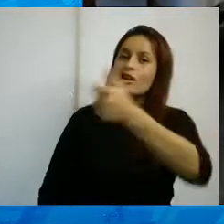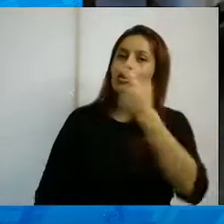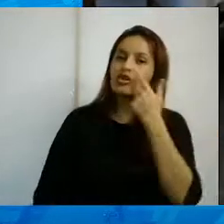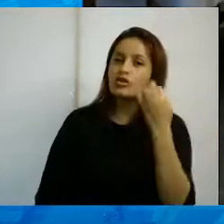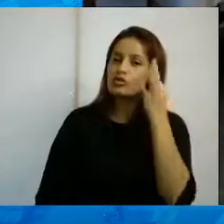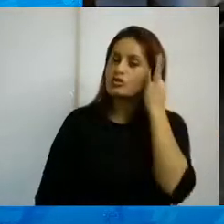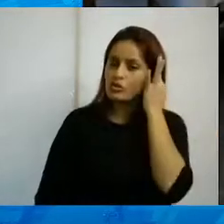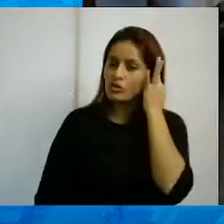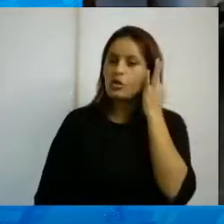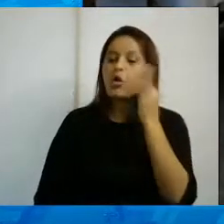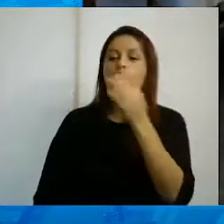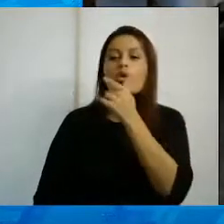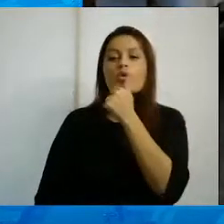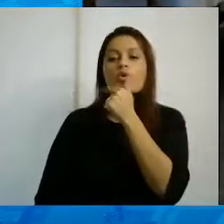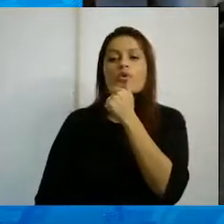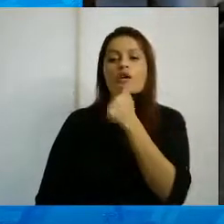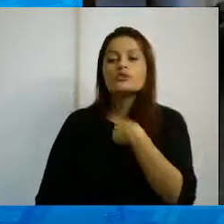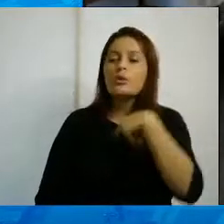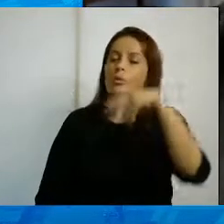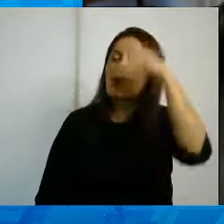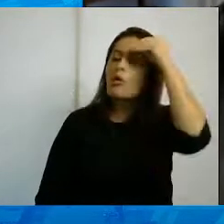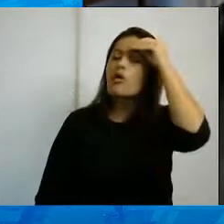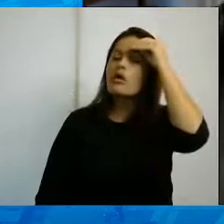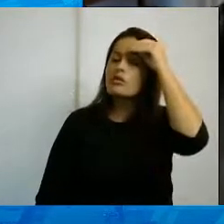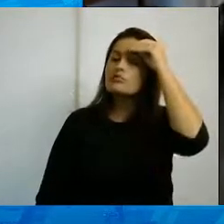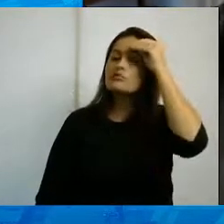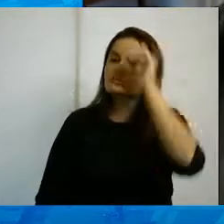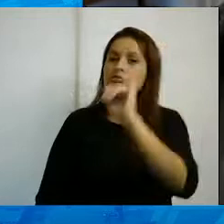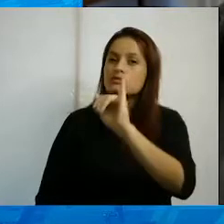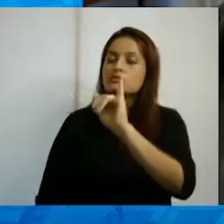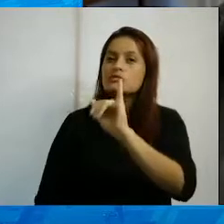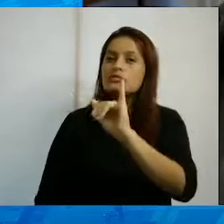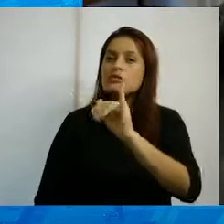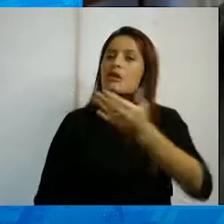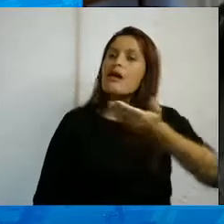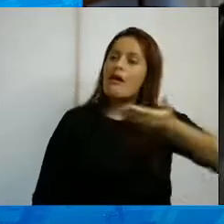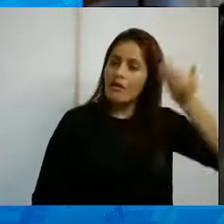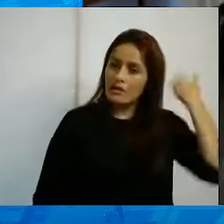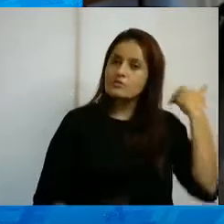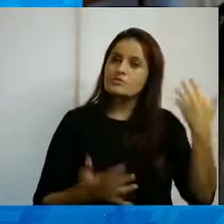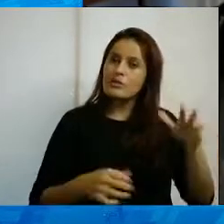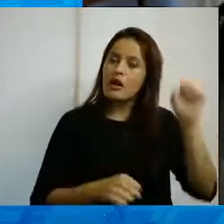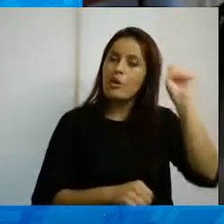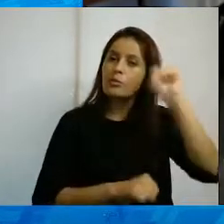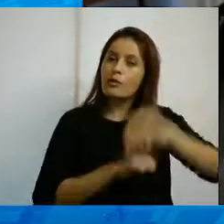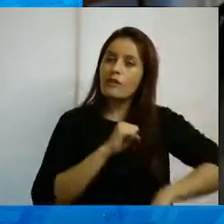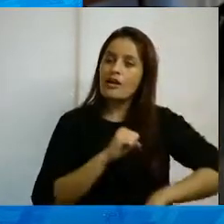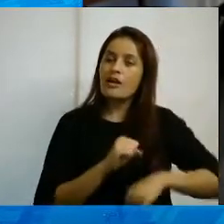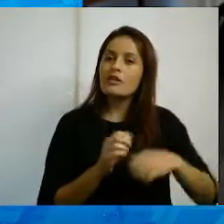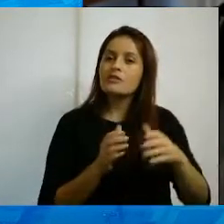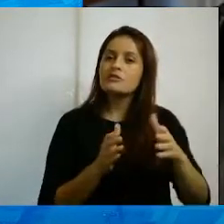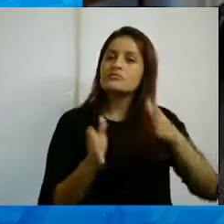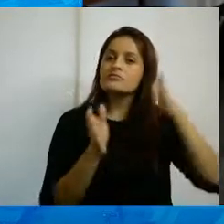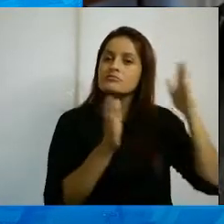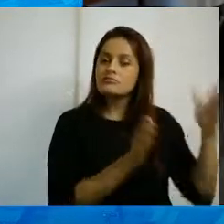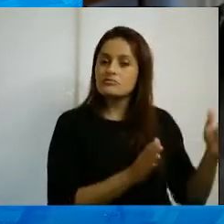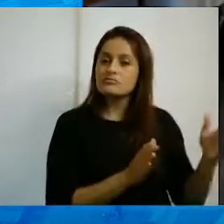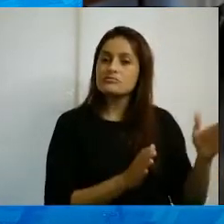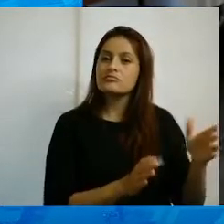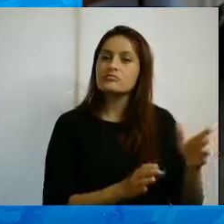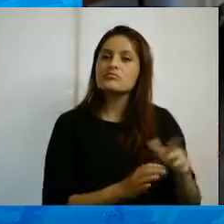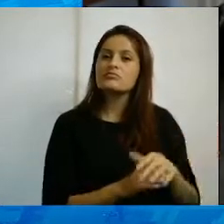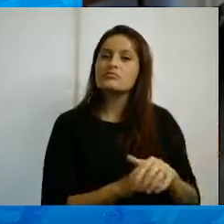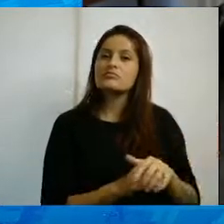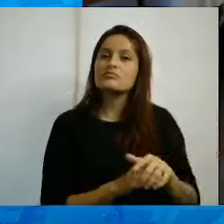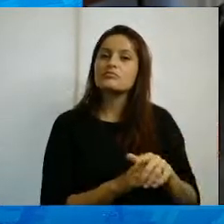A ver, sí, yo me estaba acordando de que efectivamente hace un tiempo atrás habíamos aprobado en el periodo anterior